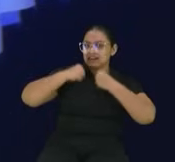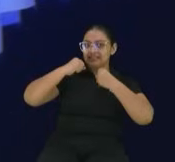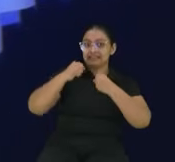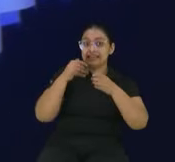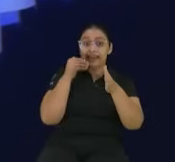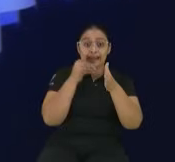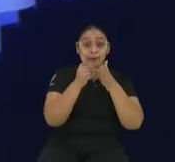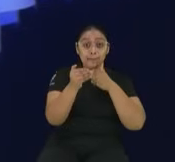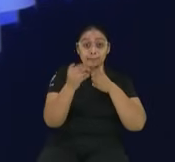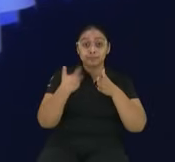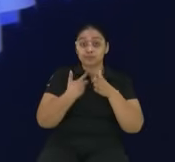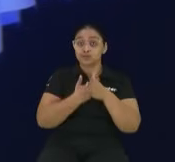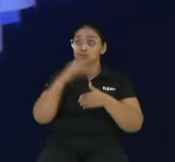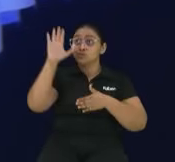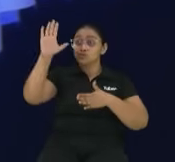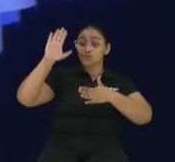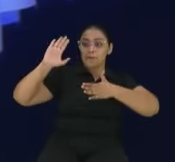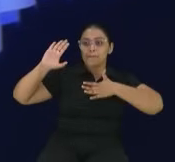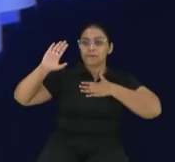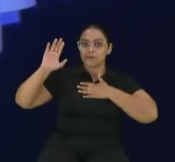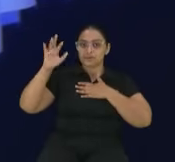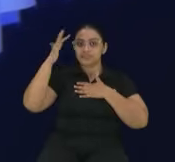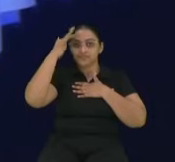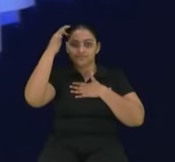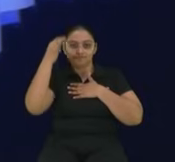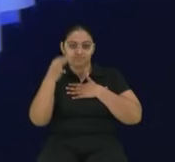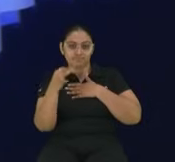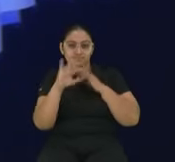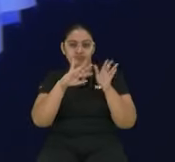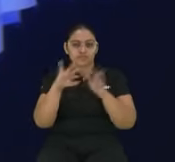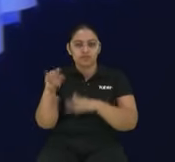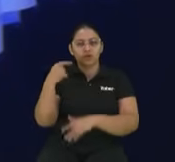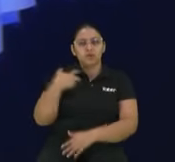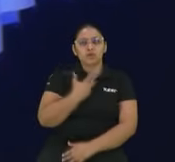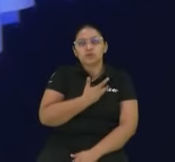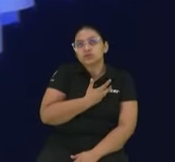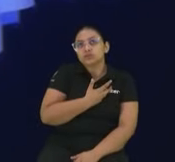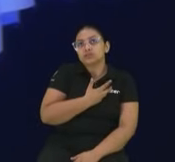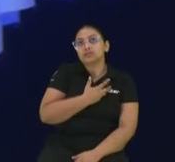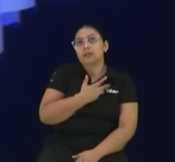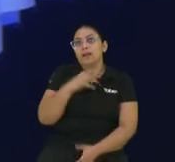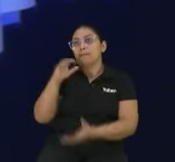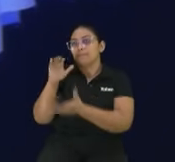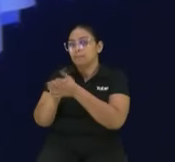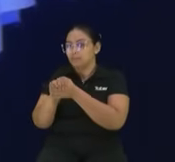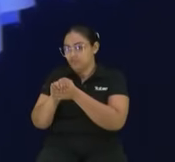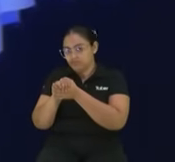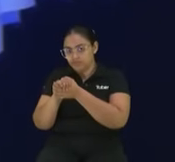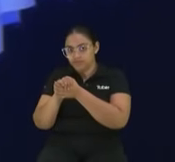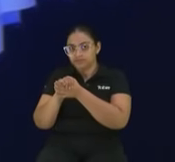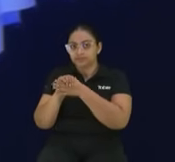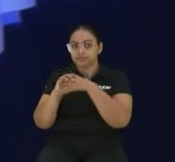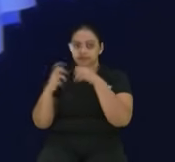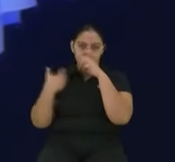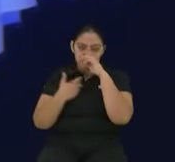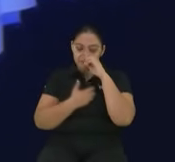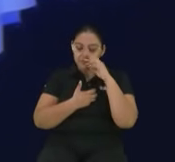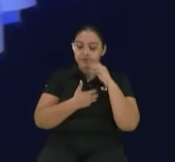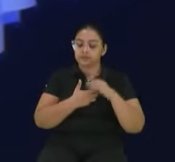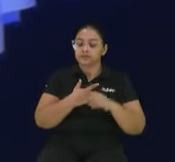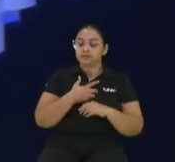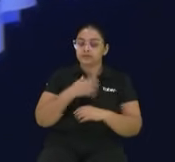sus promesas cuando uno realiza una boda como hemos hecho a lo largo de la